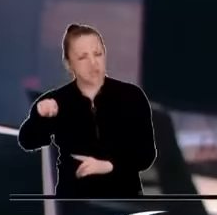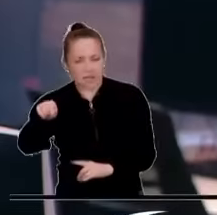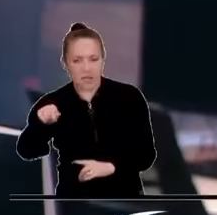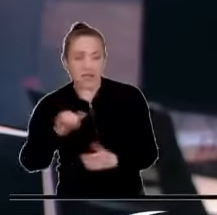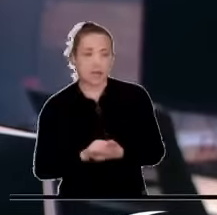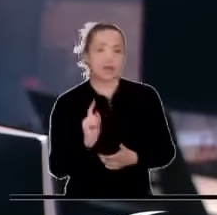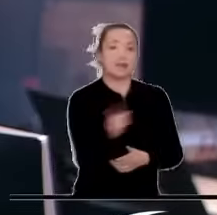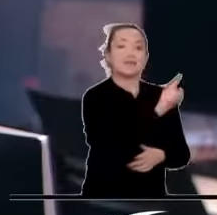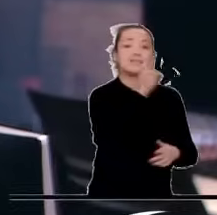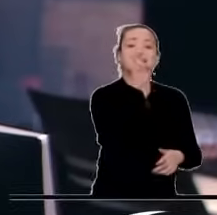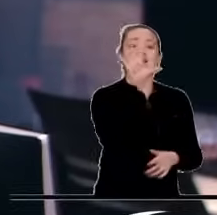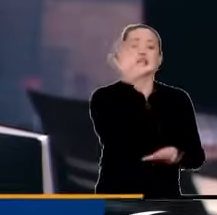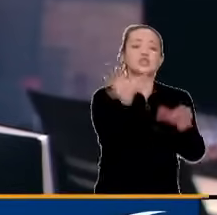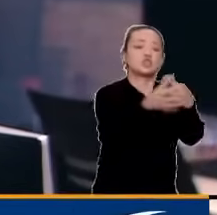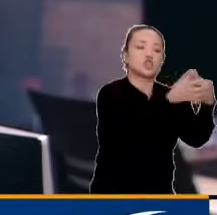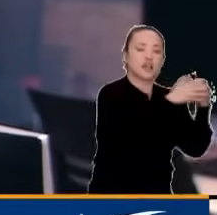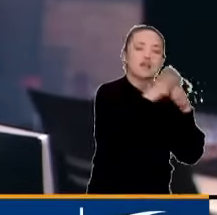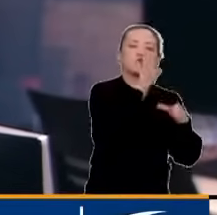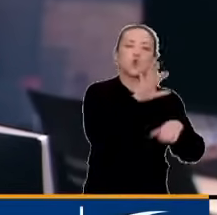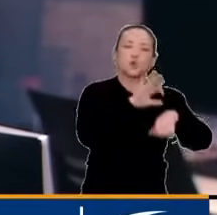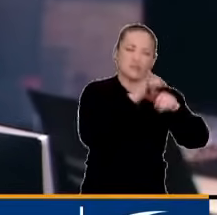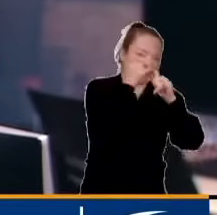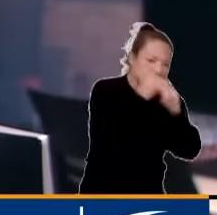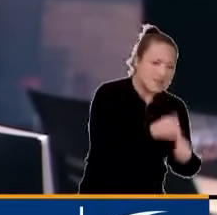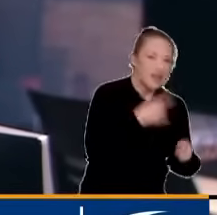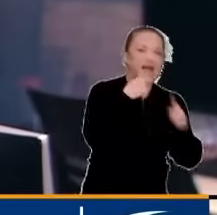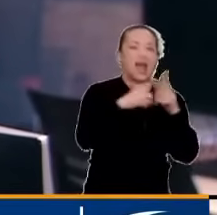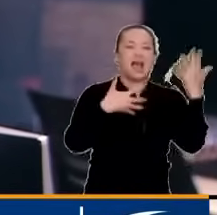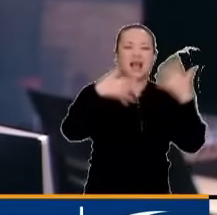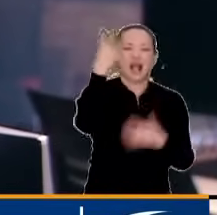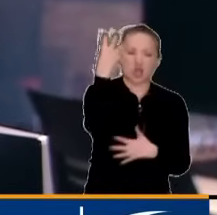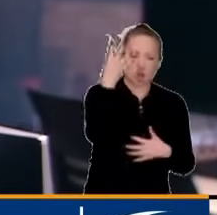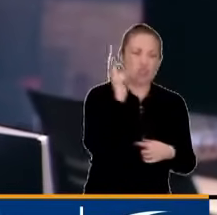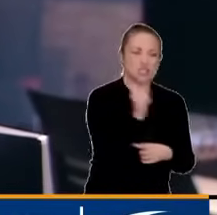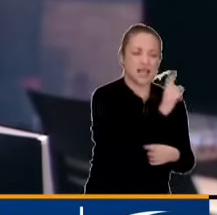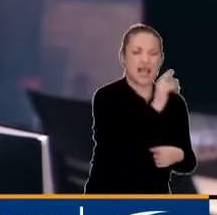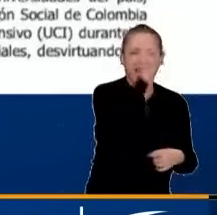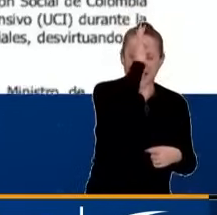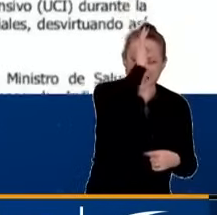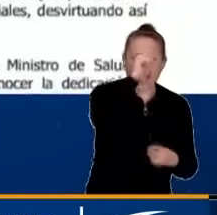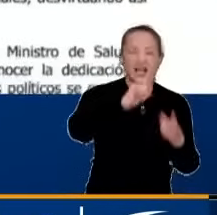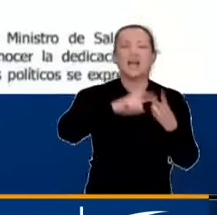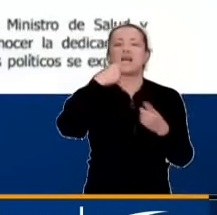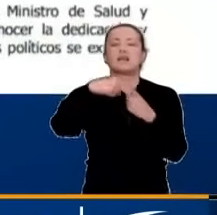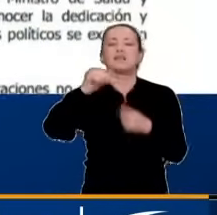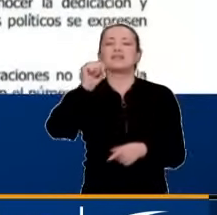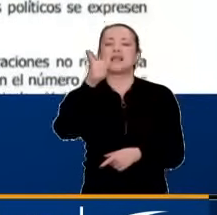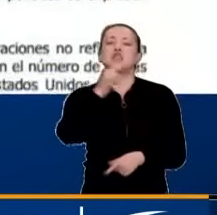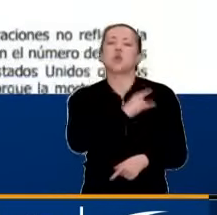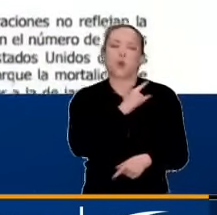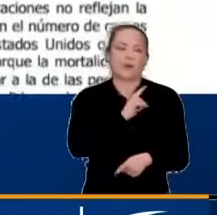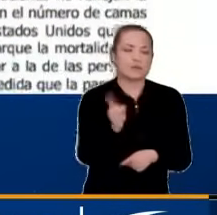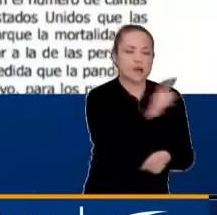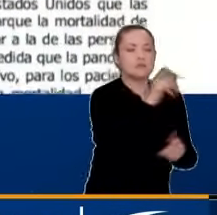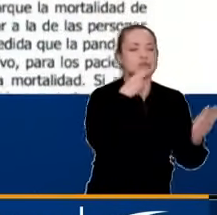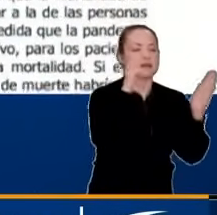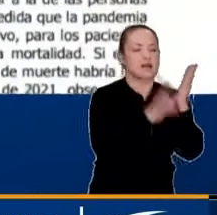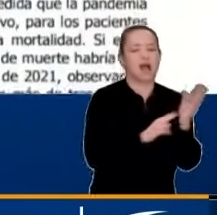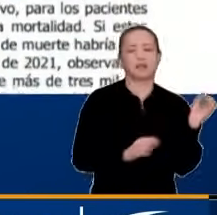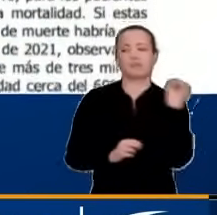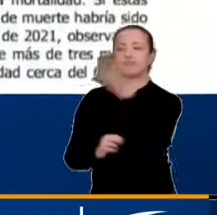sociedades científicas, 14 clínicas y hospitales, 10 universidades y más de 19 asociaciones médicas que le envían esta carta al ministro de